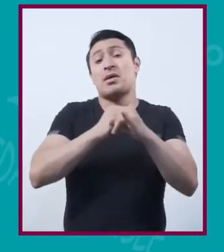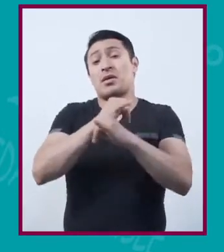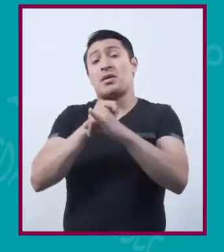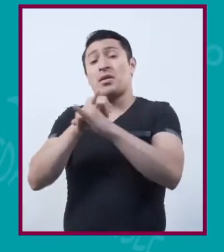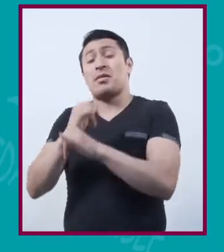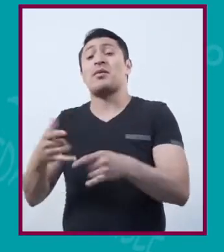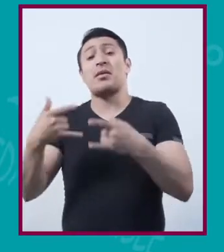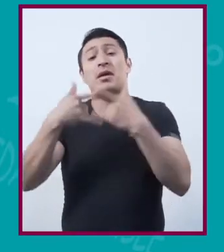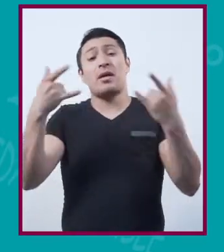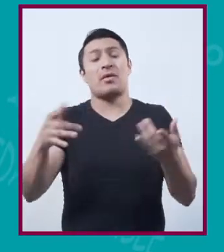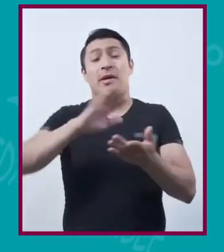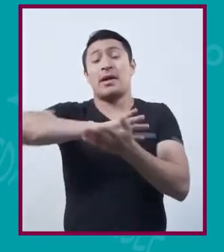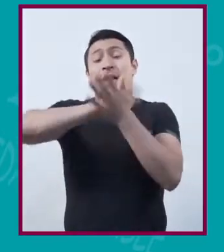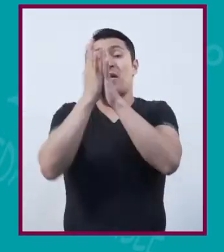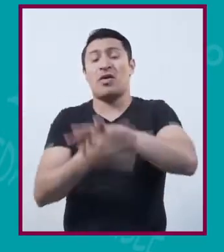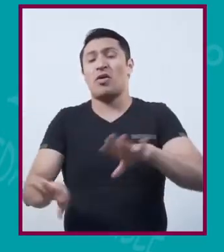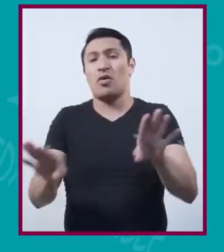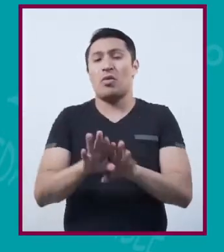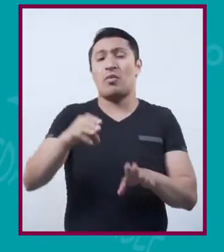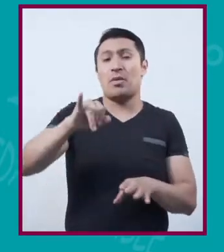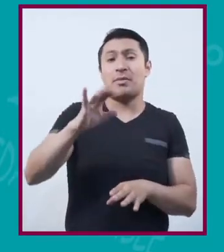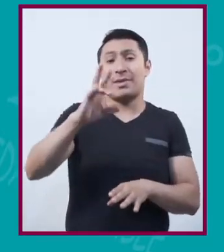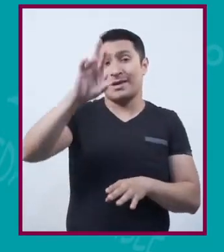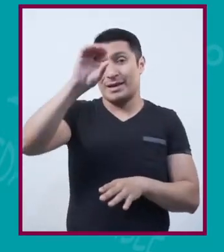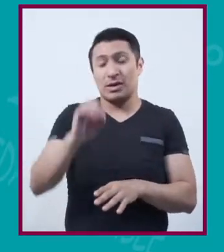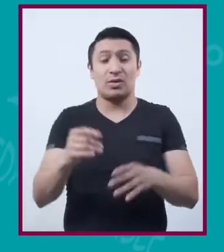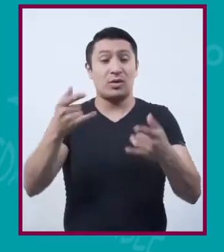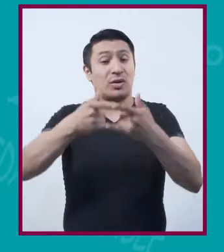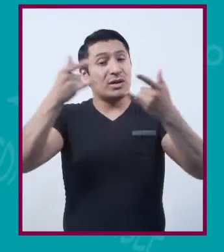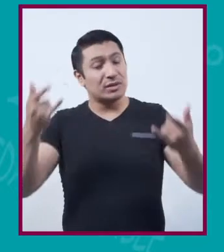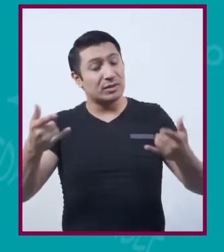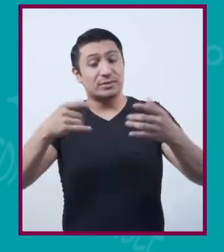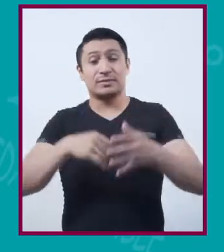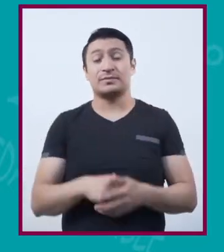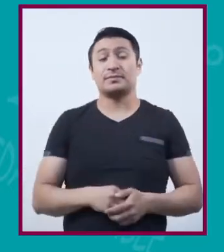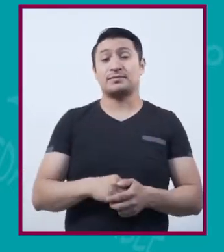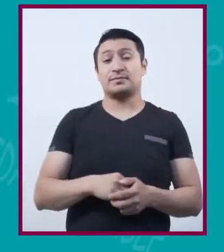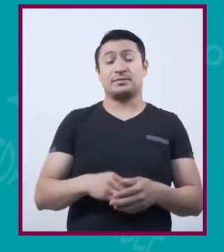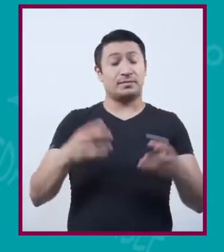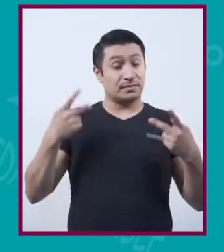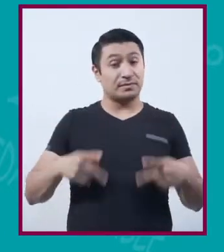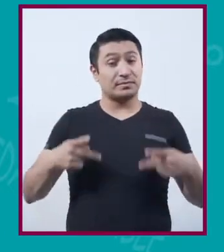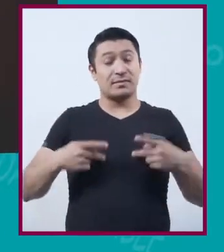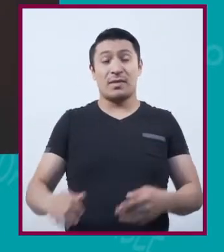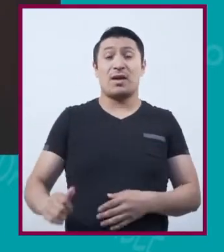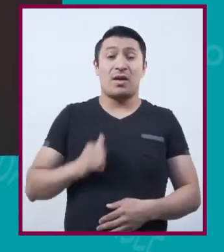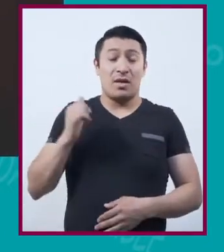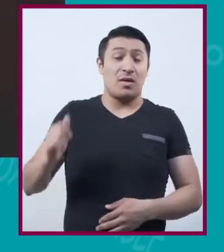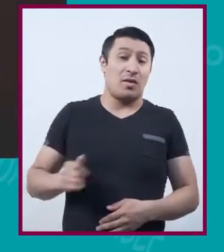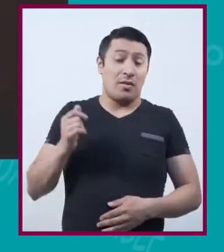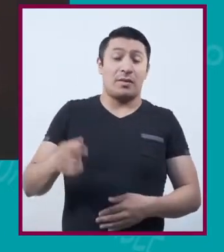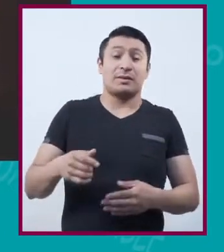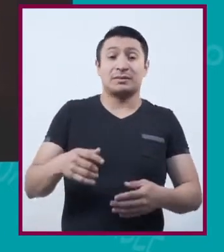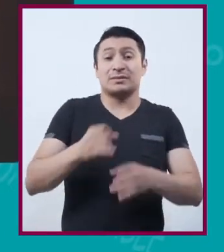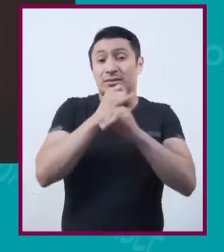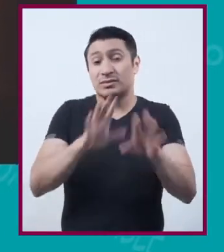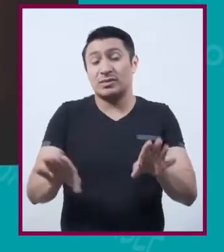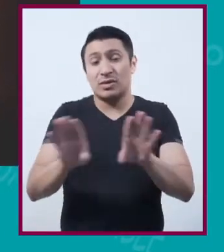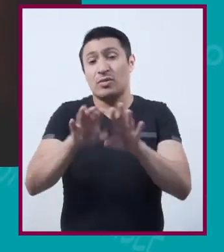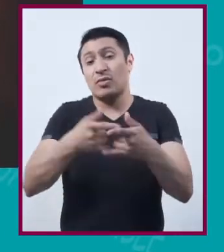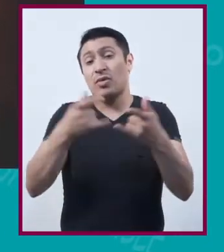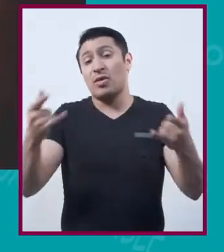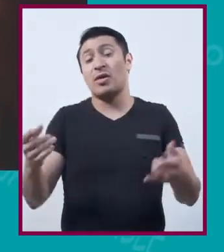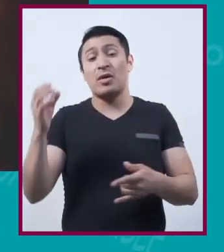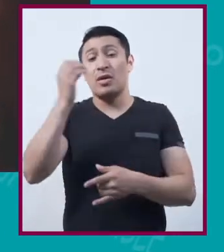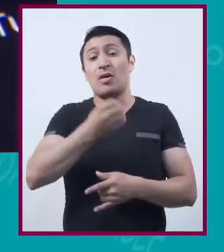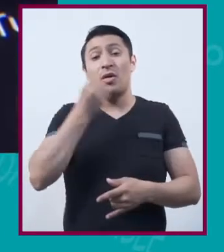tiempo, historiadoras e historiadores se han convertido en microhistoriadoras y microhistoriadores, aprovechando fuentes documentales